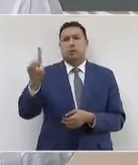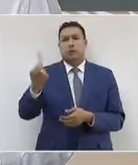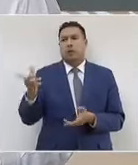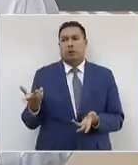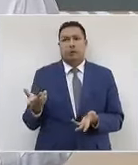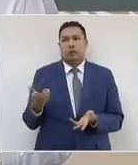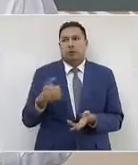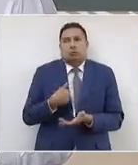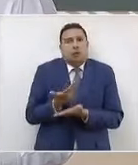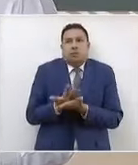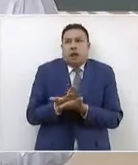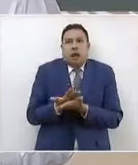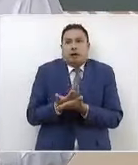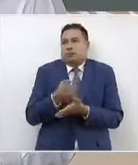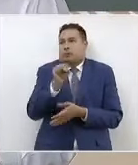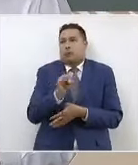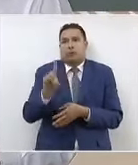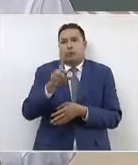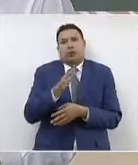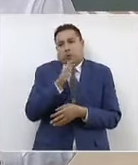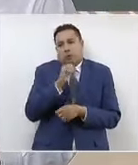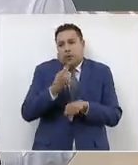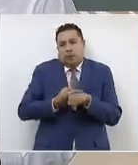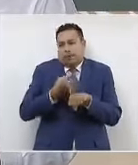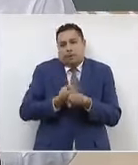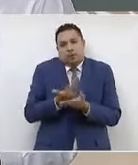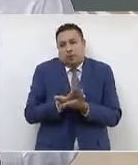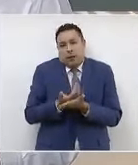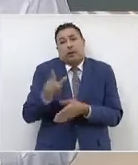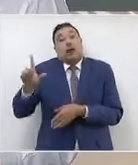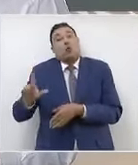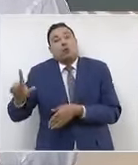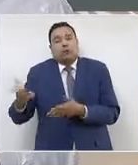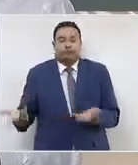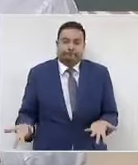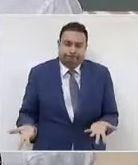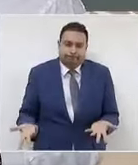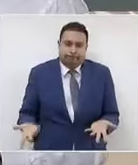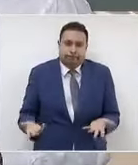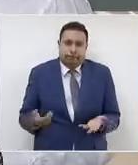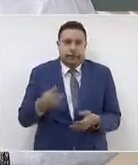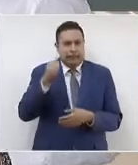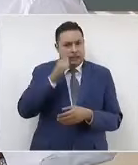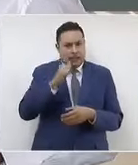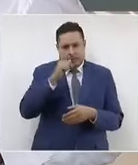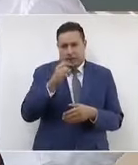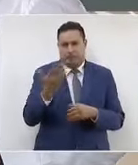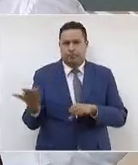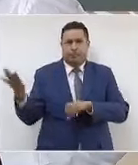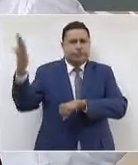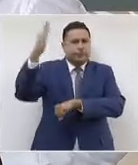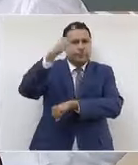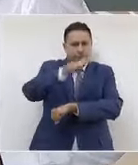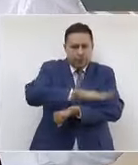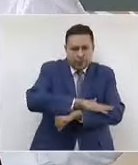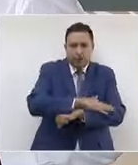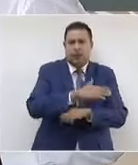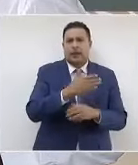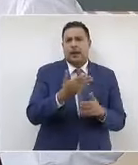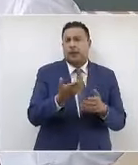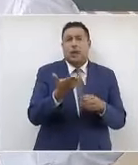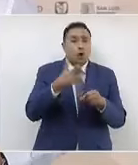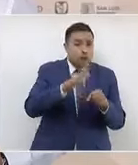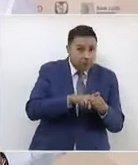se puede enfermar ni el sábado ni el domingo. Y que en todos los turnos tengamos médicos, sobre todo